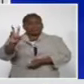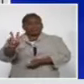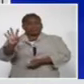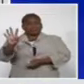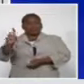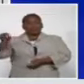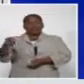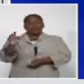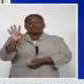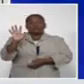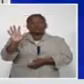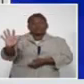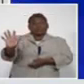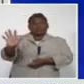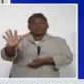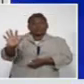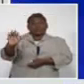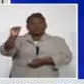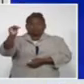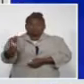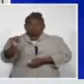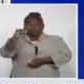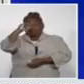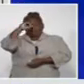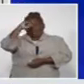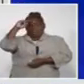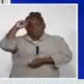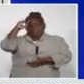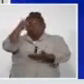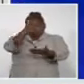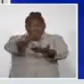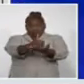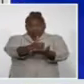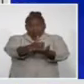524,5, y le sigue Santi Espíritu Cabecera con